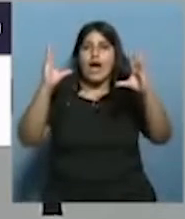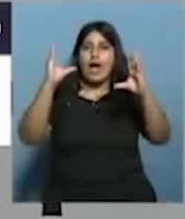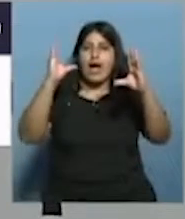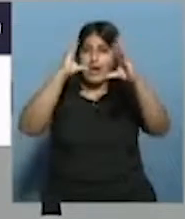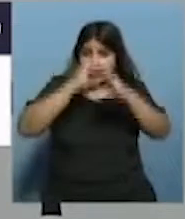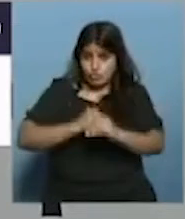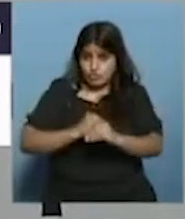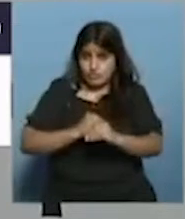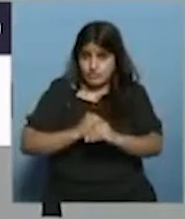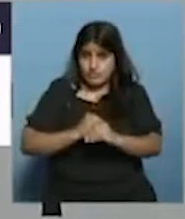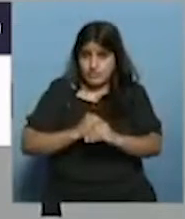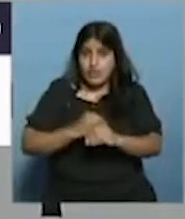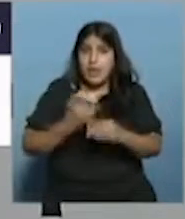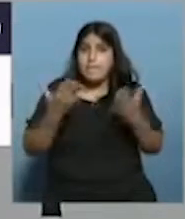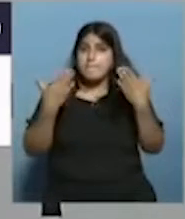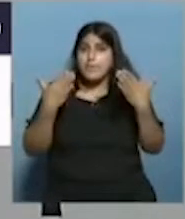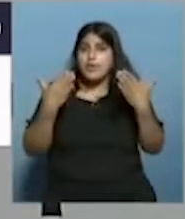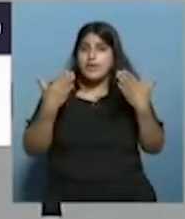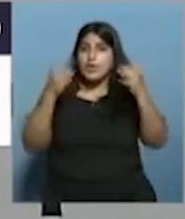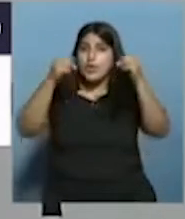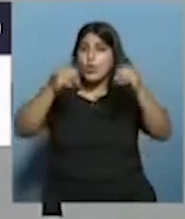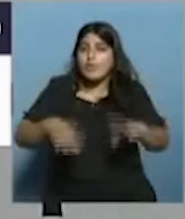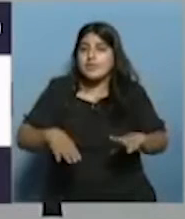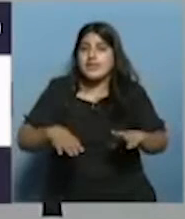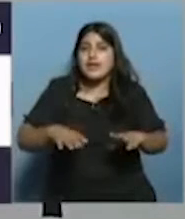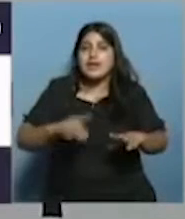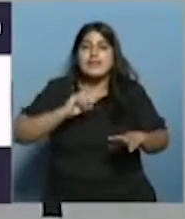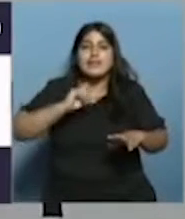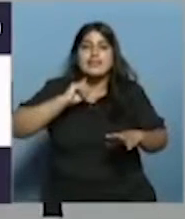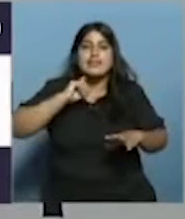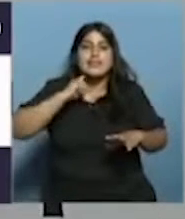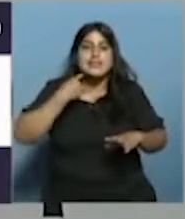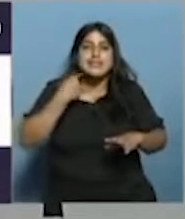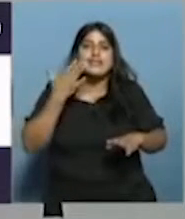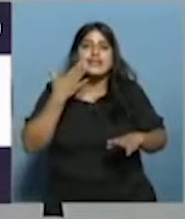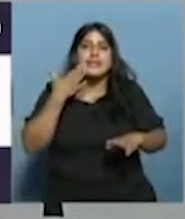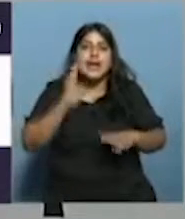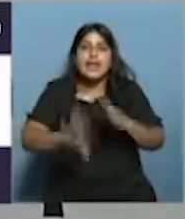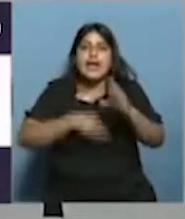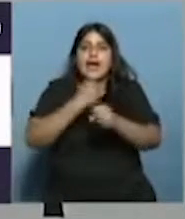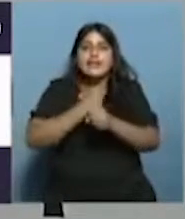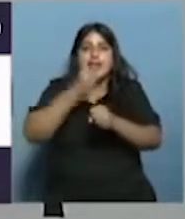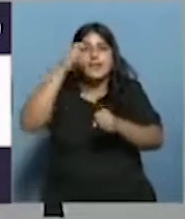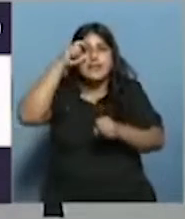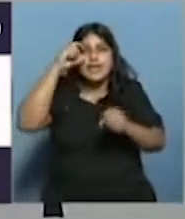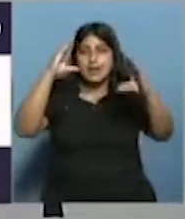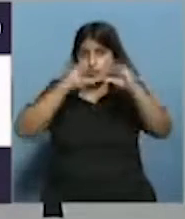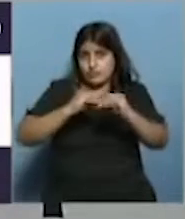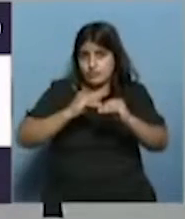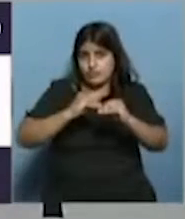de la noche van a poder realizar el evento desde las 13 hasta las 22. Así que también hemos